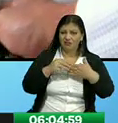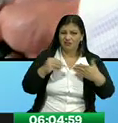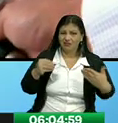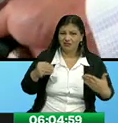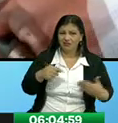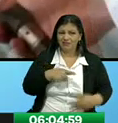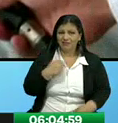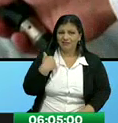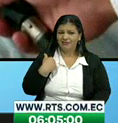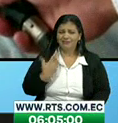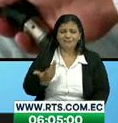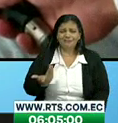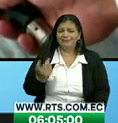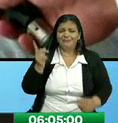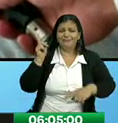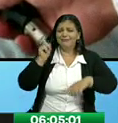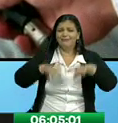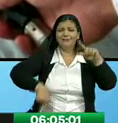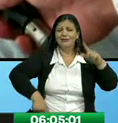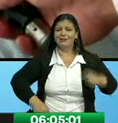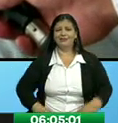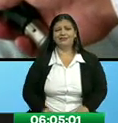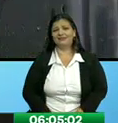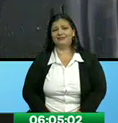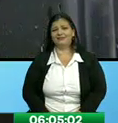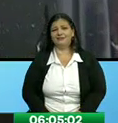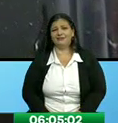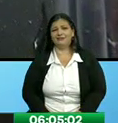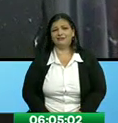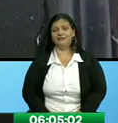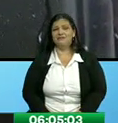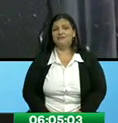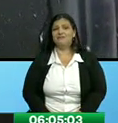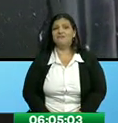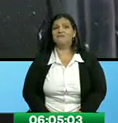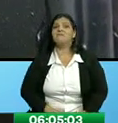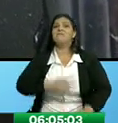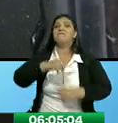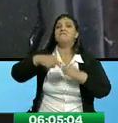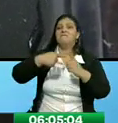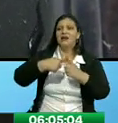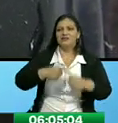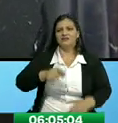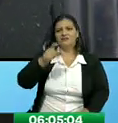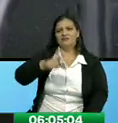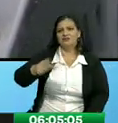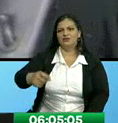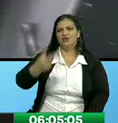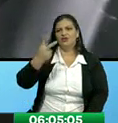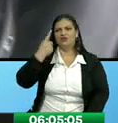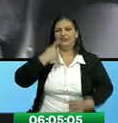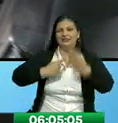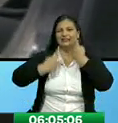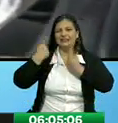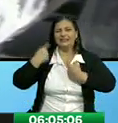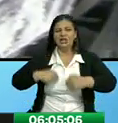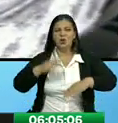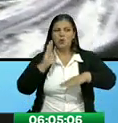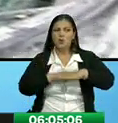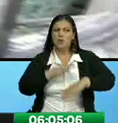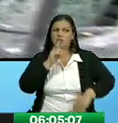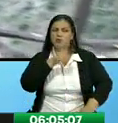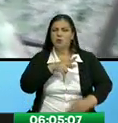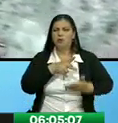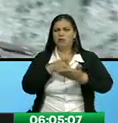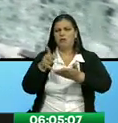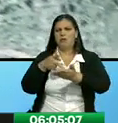estaba averiado. El carro, lucro cesante, un poco de cosas. Un poco de... Le van a meter un poco de... Yo a ese señor, yo creo que si presto por ahí un